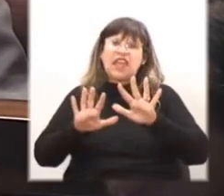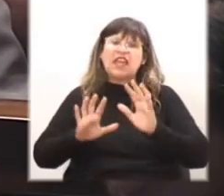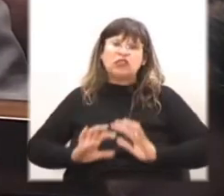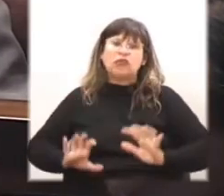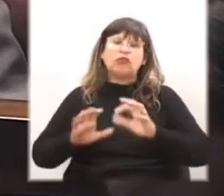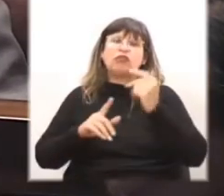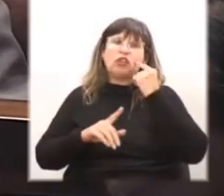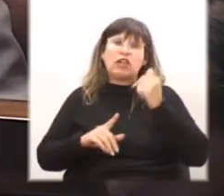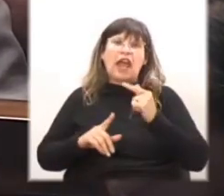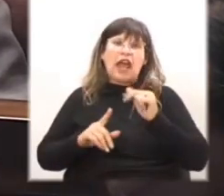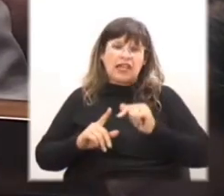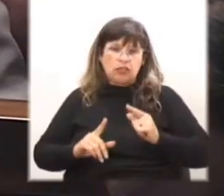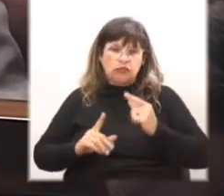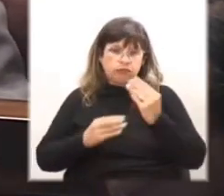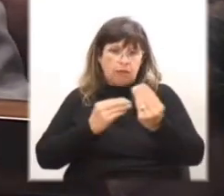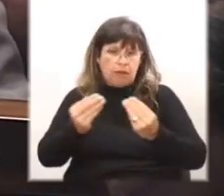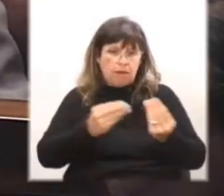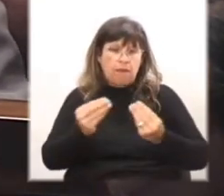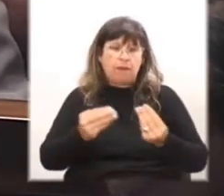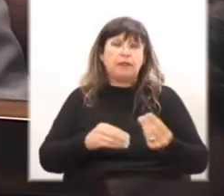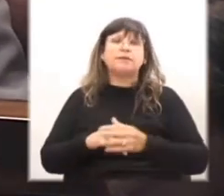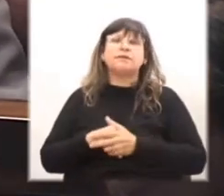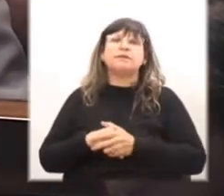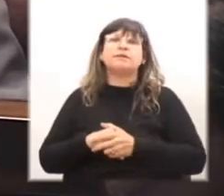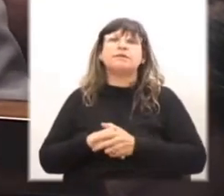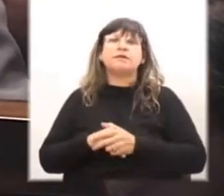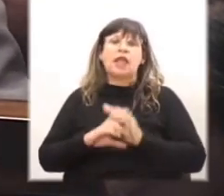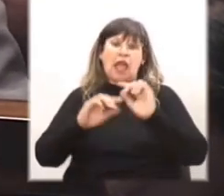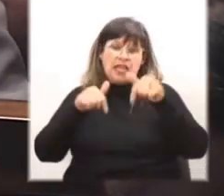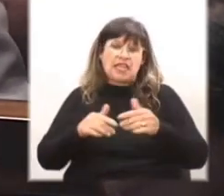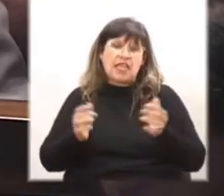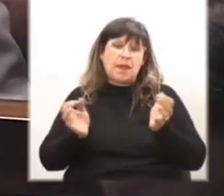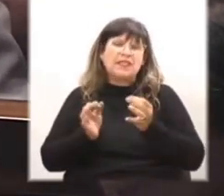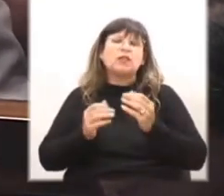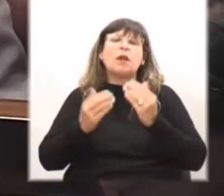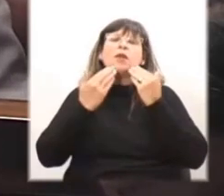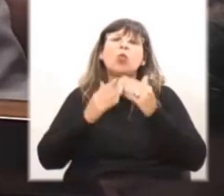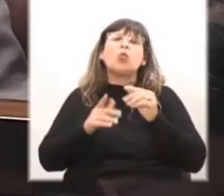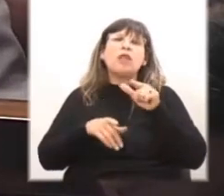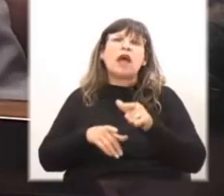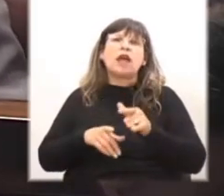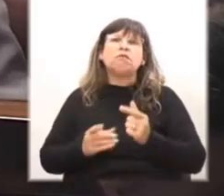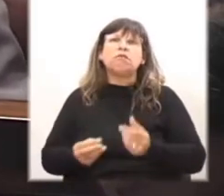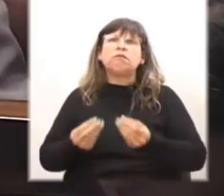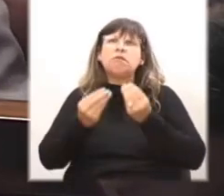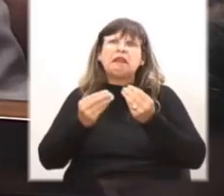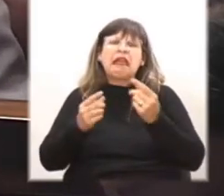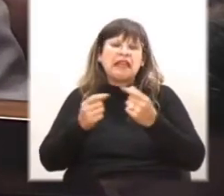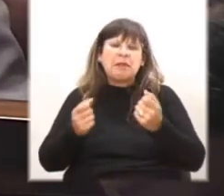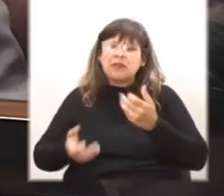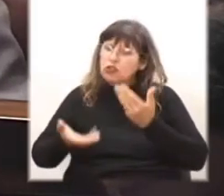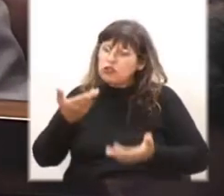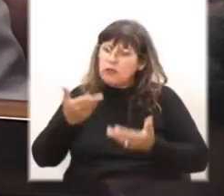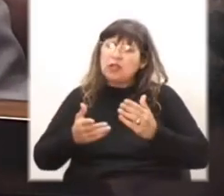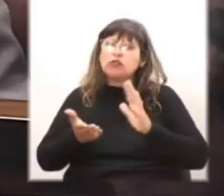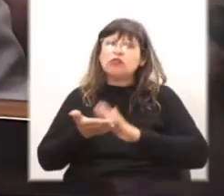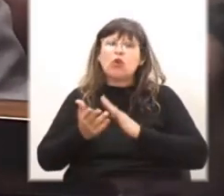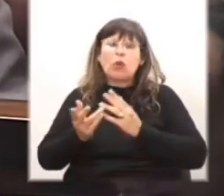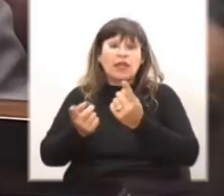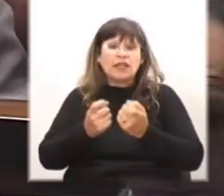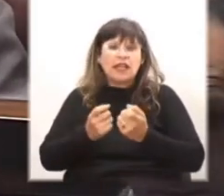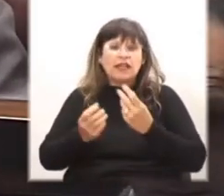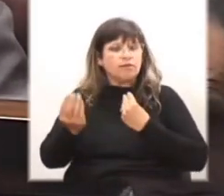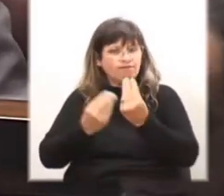el área de seguridad y protección. Aquí particularmente preguntar qué elementos se evaluaron sobre la necesidad de